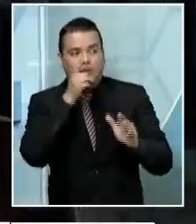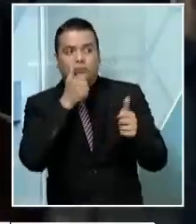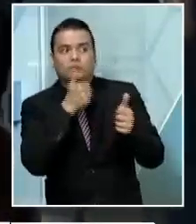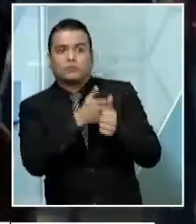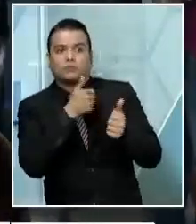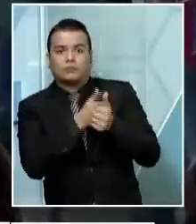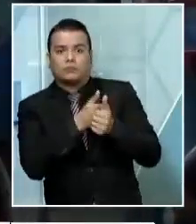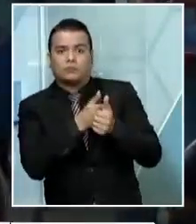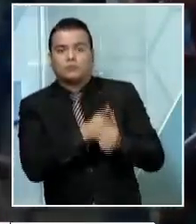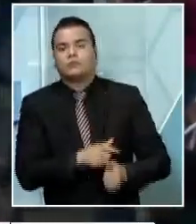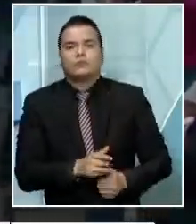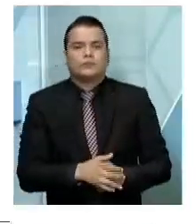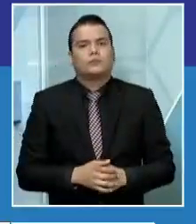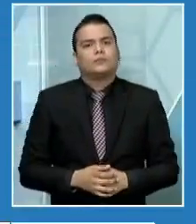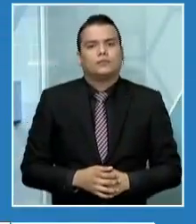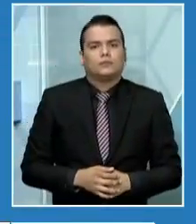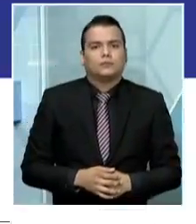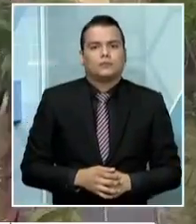ciudad.